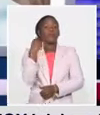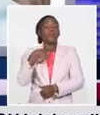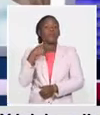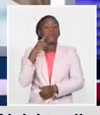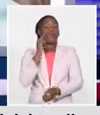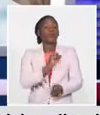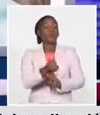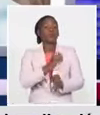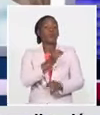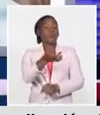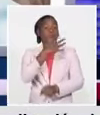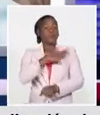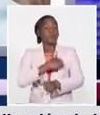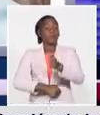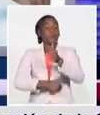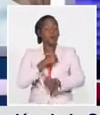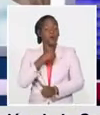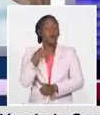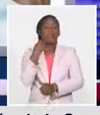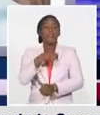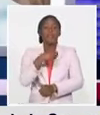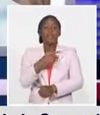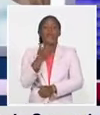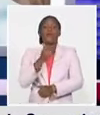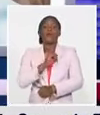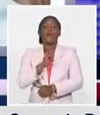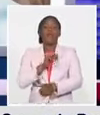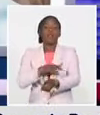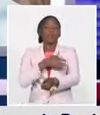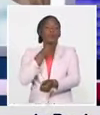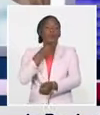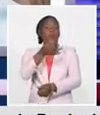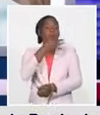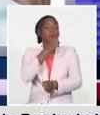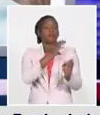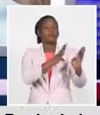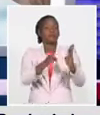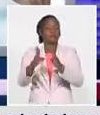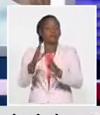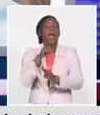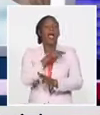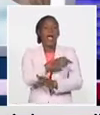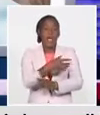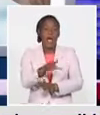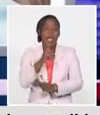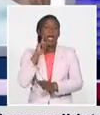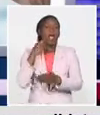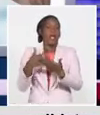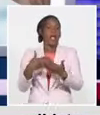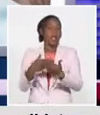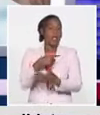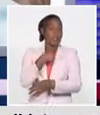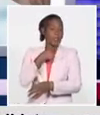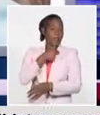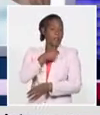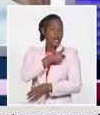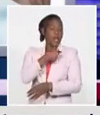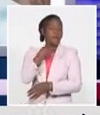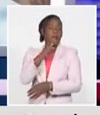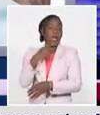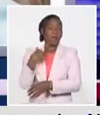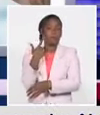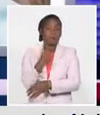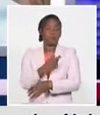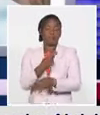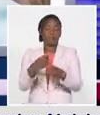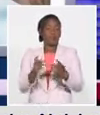sí pudieron ser incluidos, digamos, porque ya la inclusión ya finalizó. Sí, ya están incluidos los 48.000 sujetos en el estudio